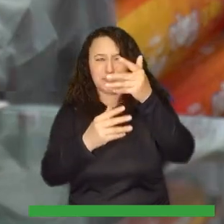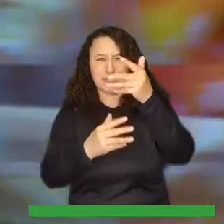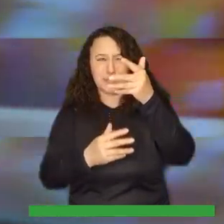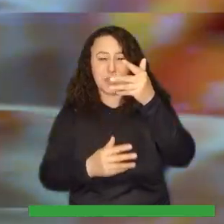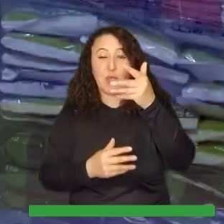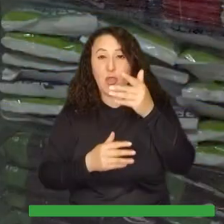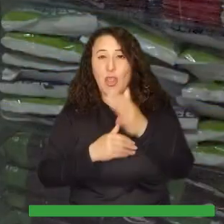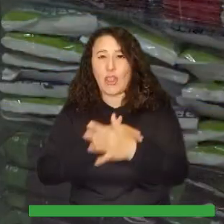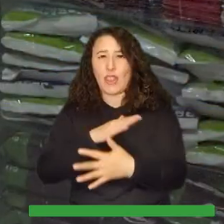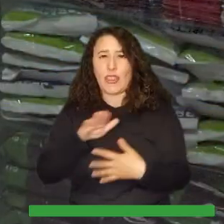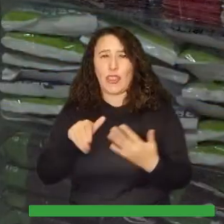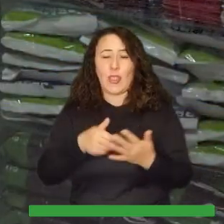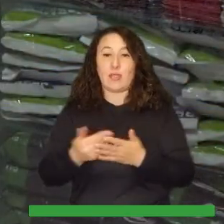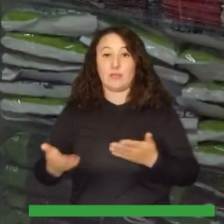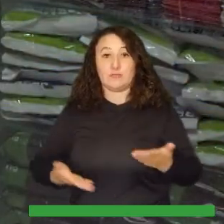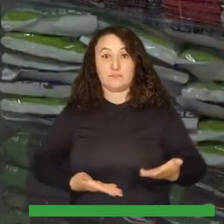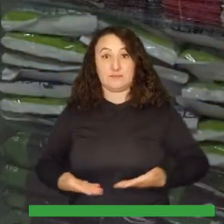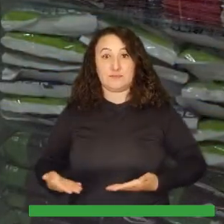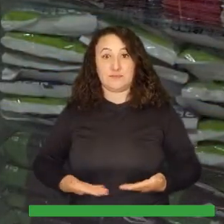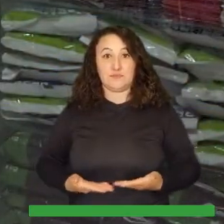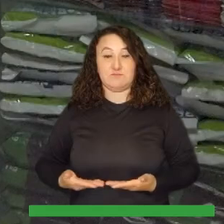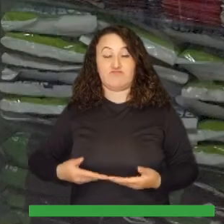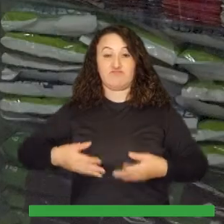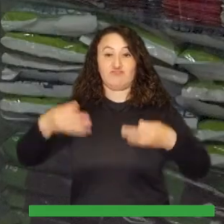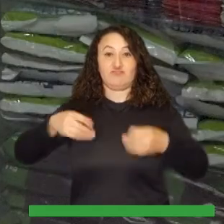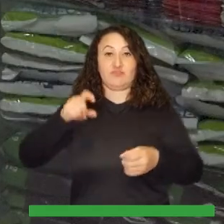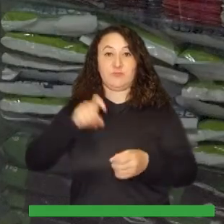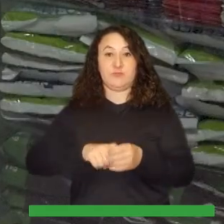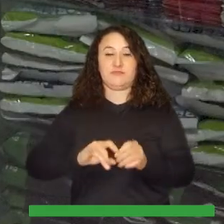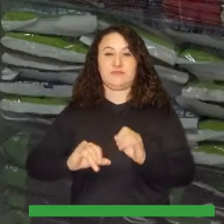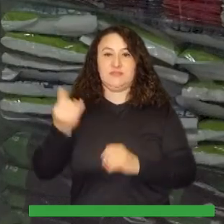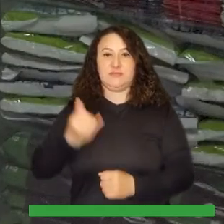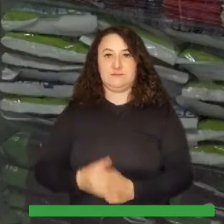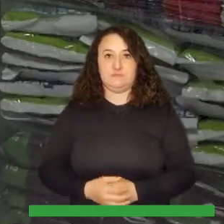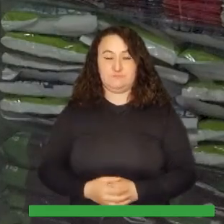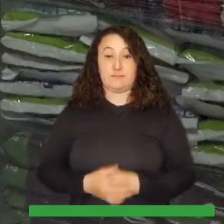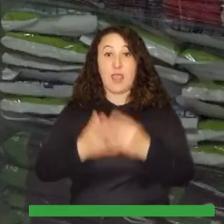los almacenes que están registrados,